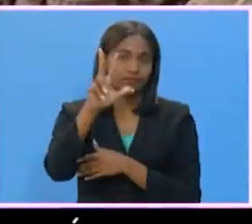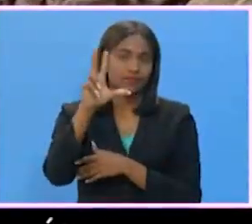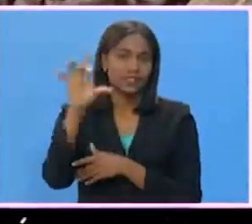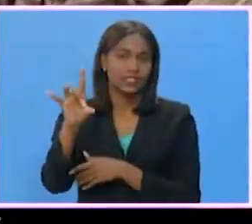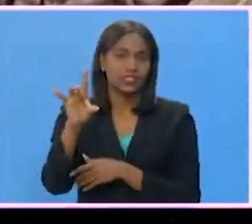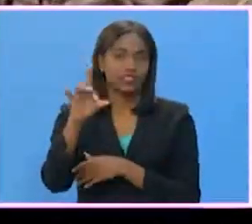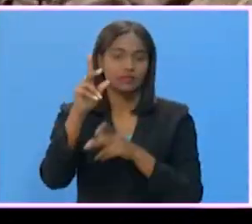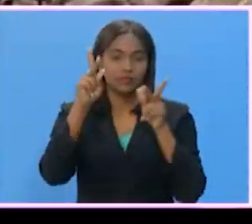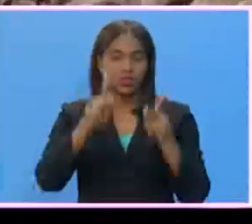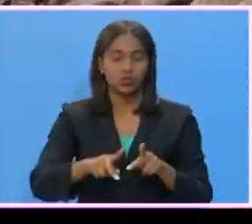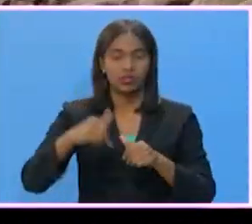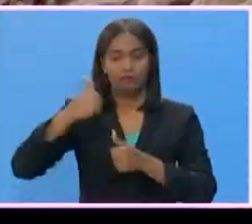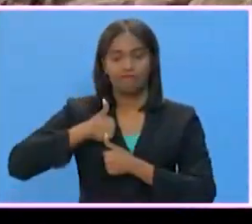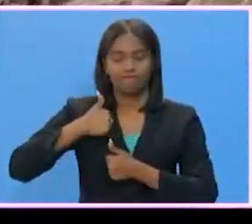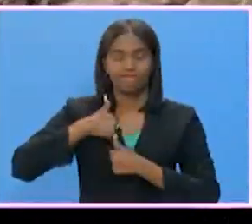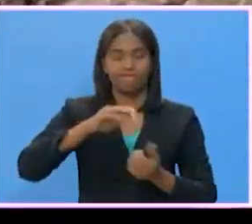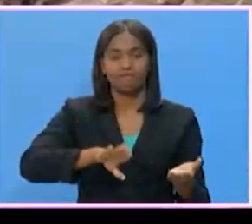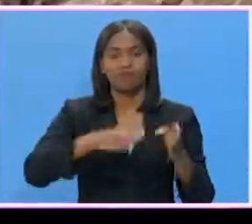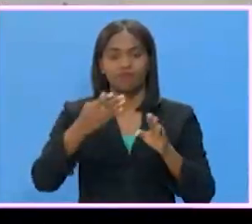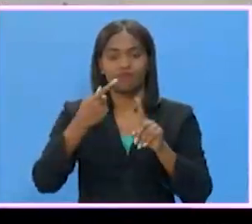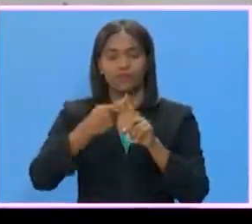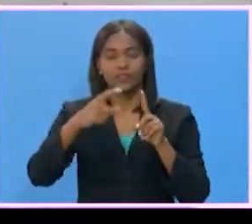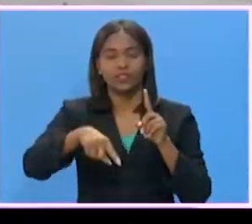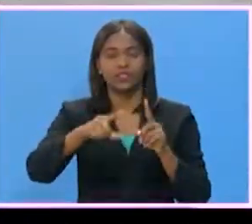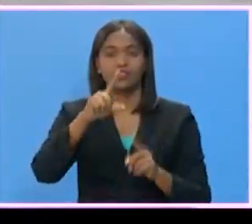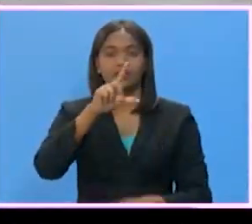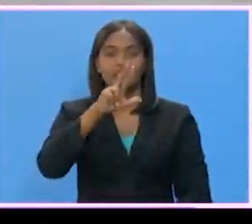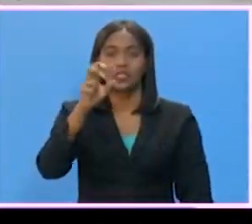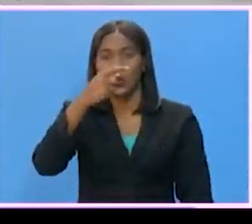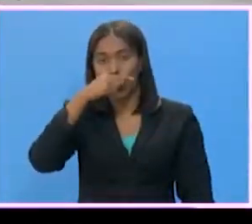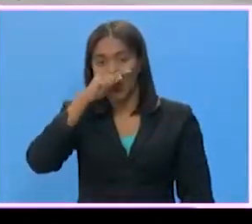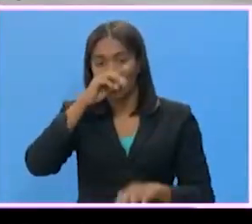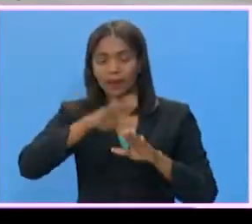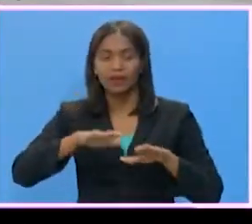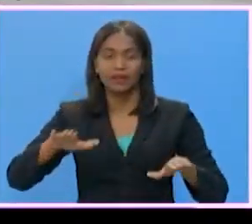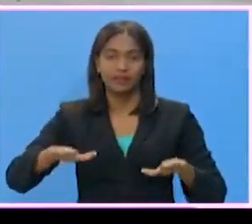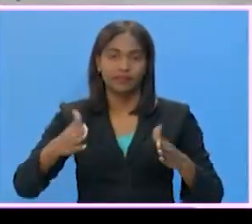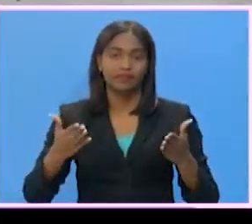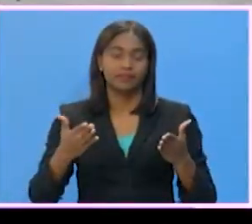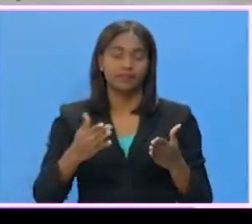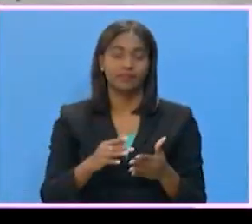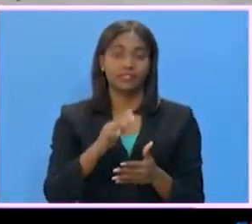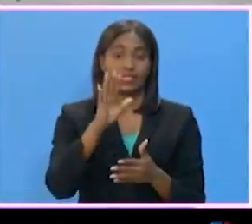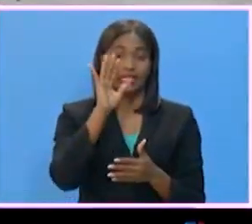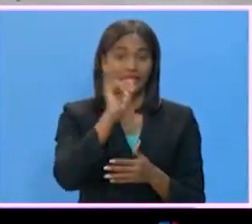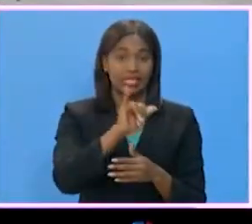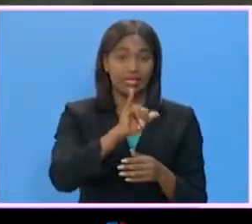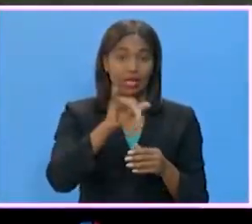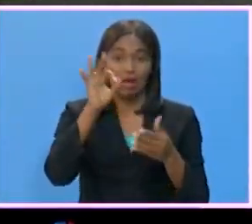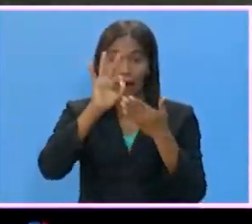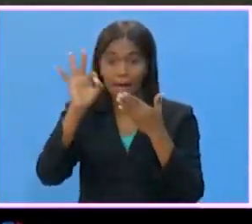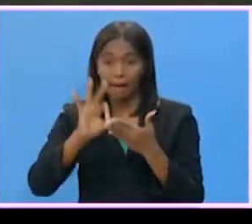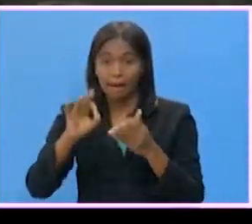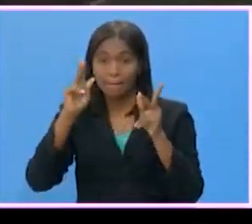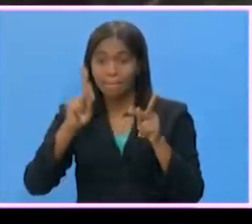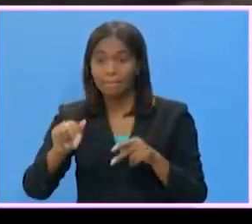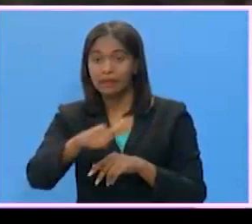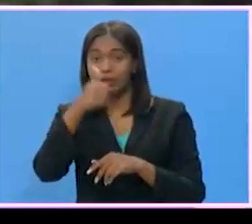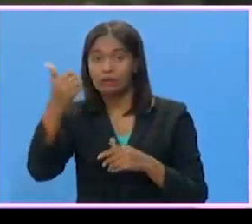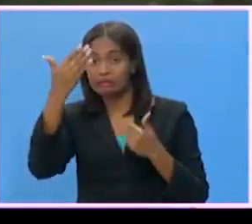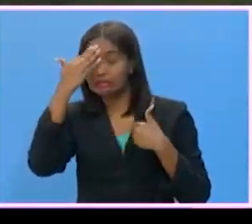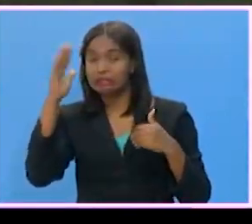3.838 civiles caídos, entre ellos 300 niños y niñas, esto sin contar los combatientes. En